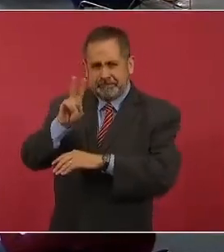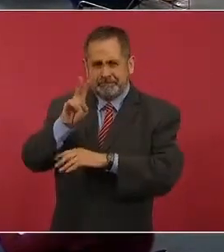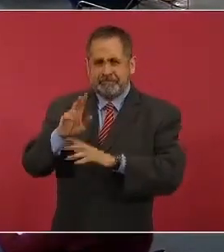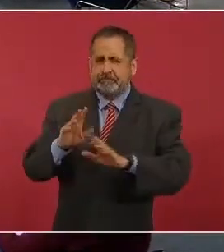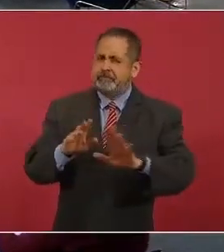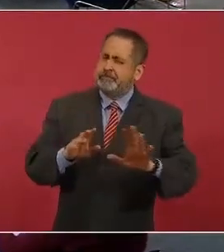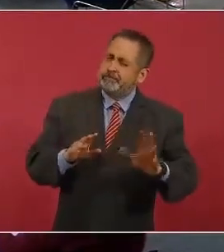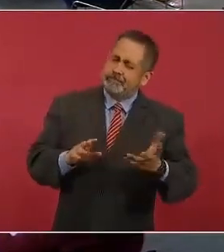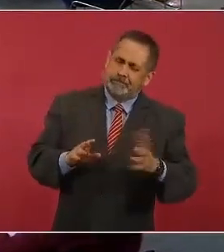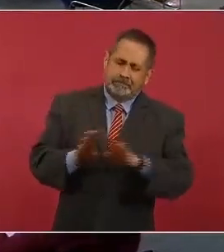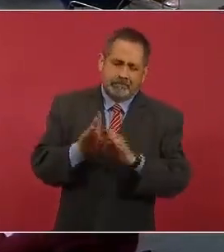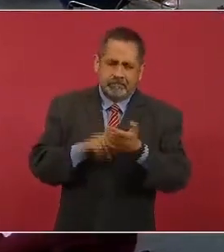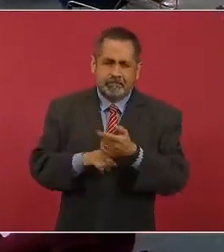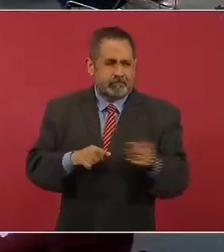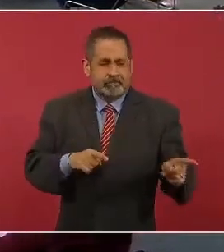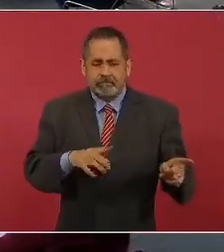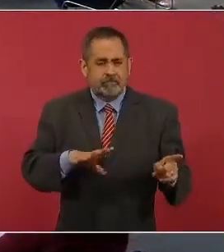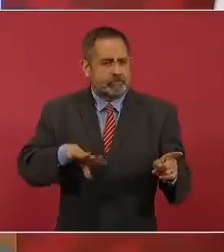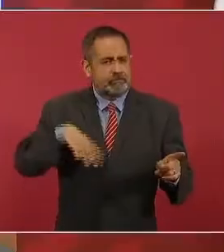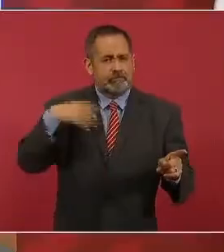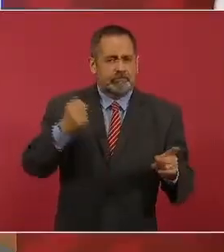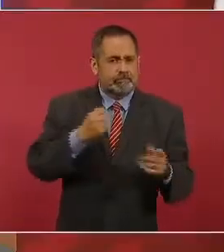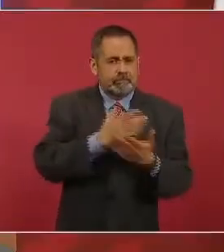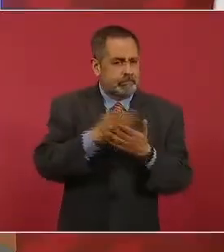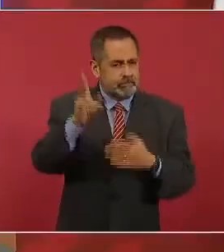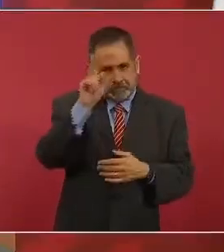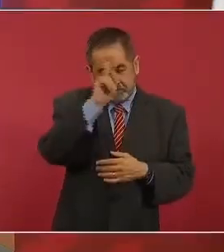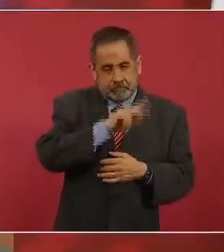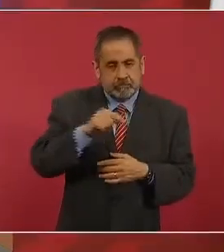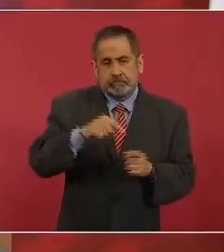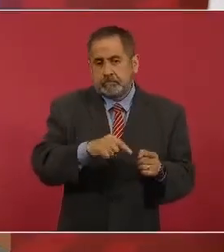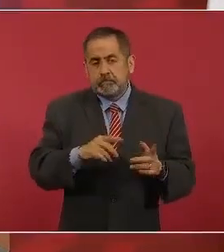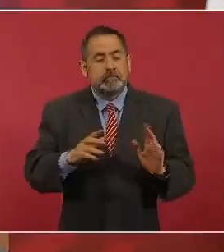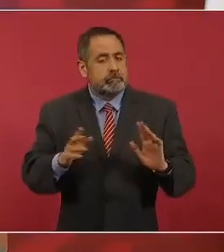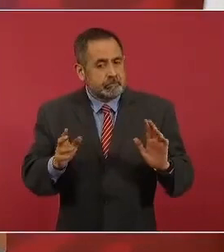aprieten, pero no ahorquen. Y estos están ya ahora